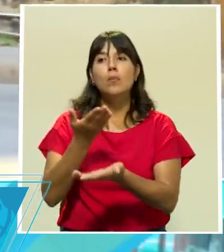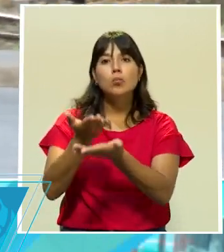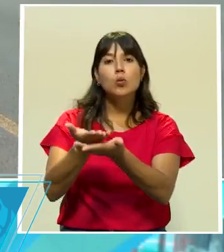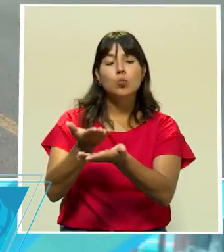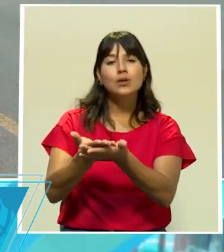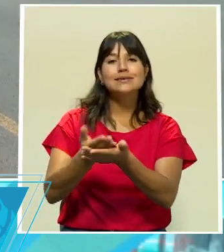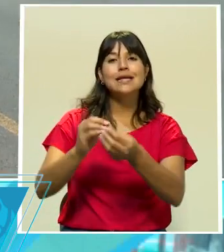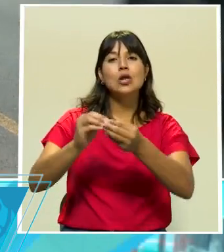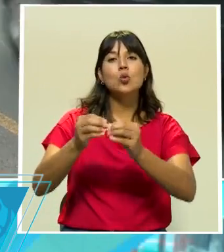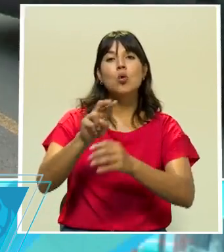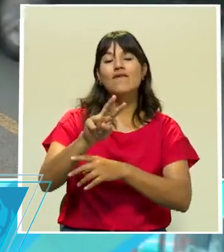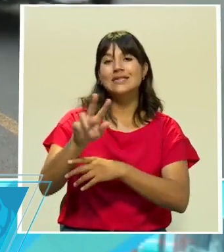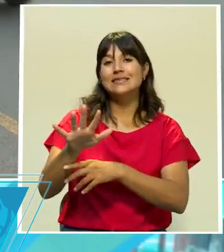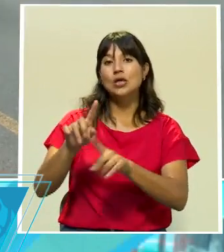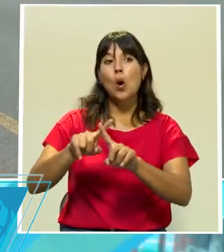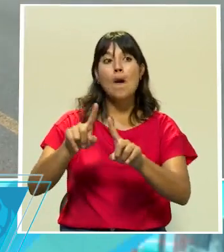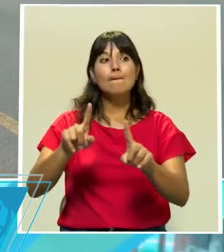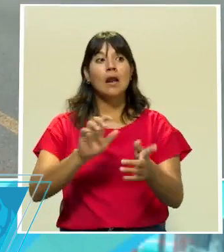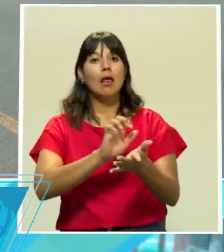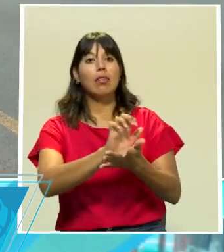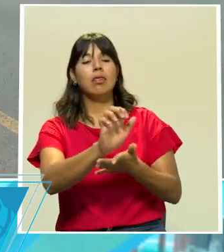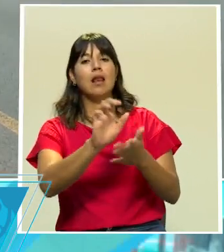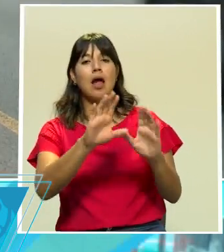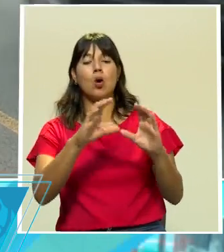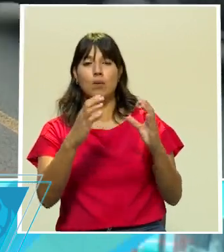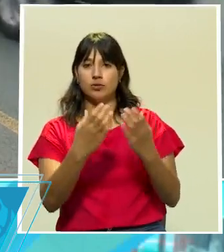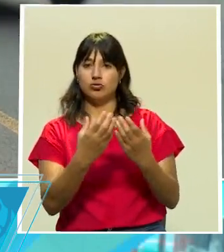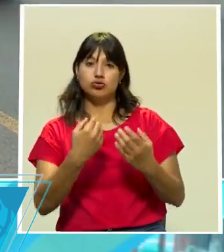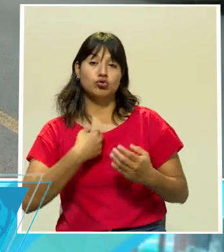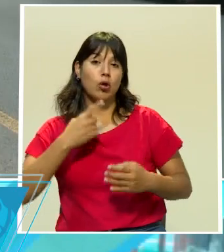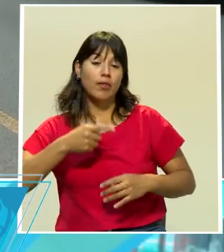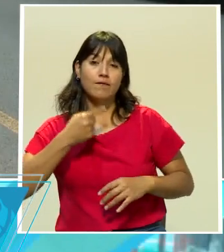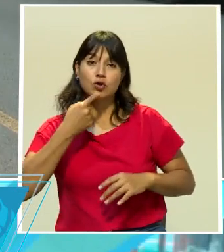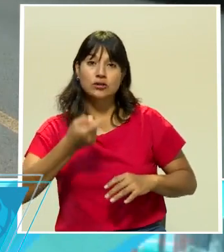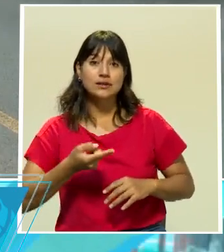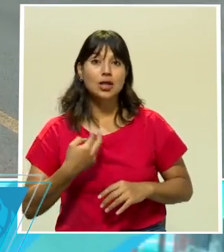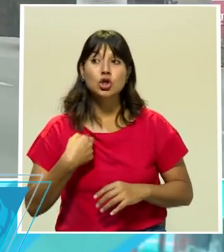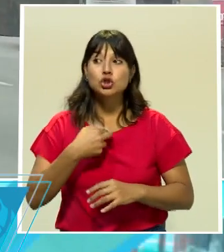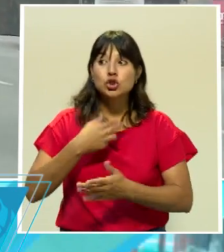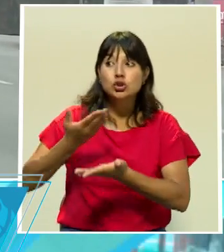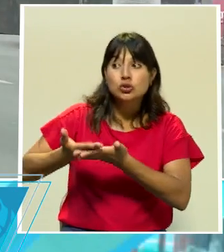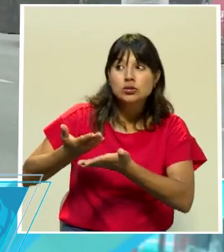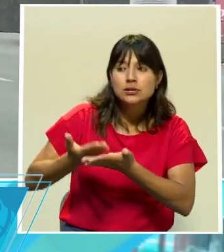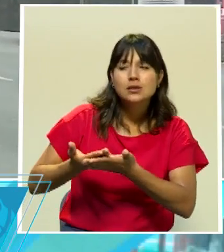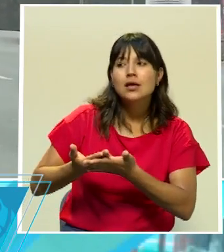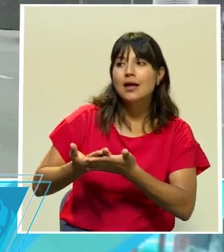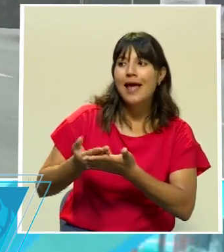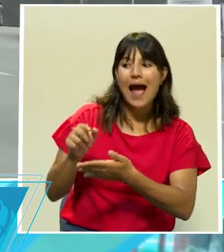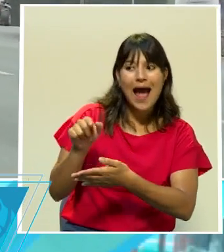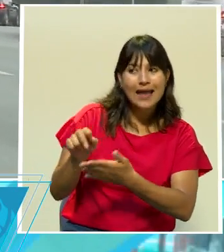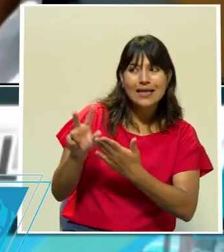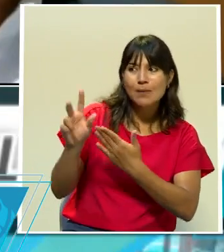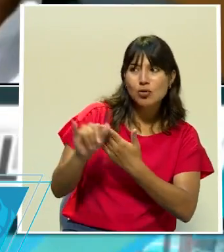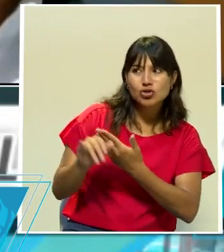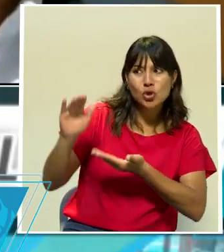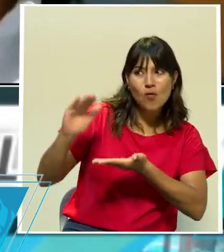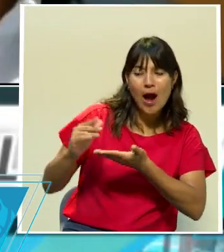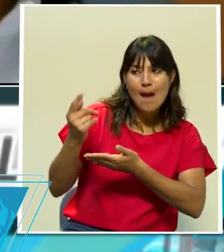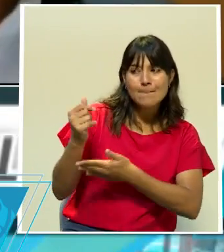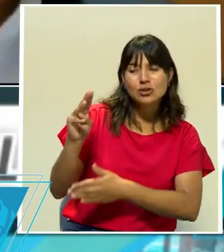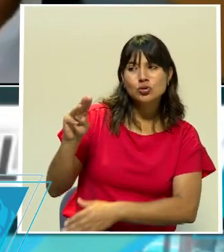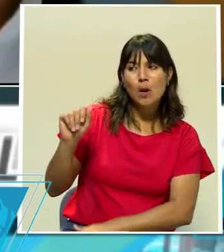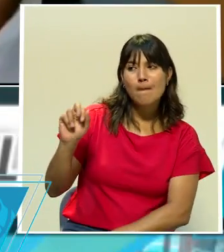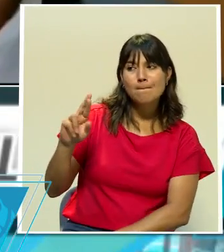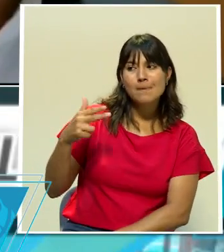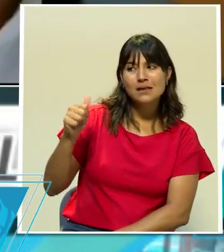número 25, que fue rechazada en la comisión, y tengo que decirlo, donde decíamos que se exceptuara a los diputados, las sociedades anónimas y